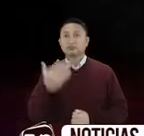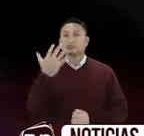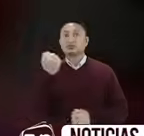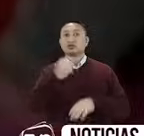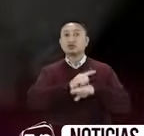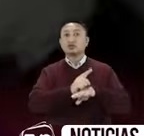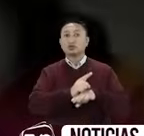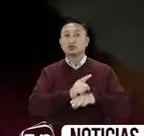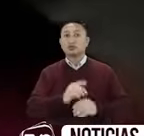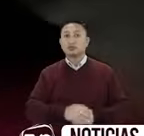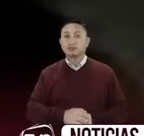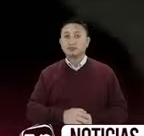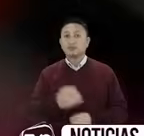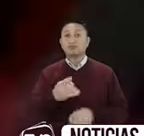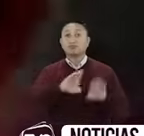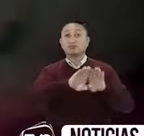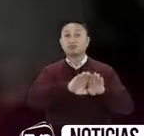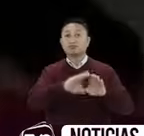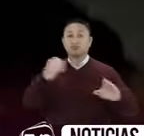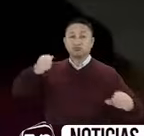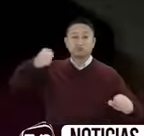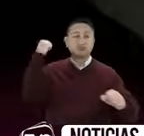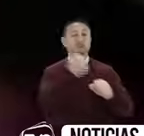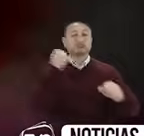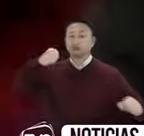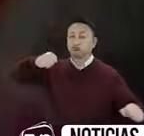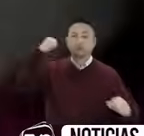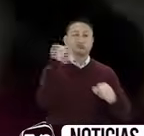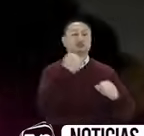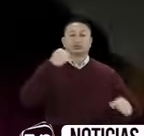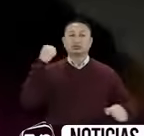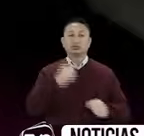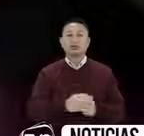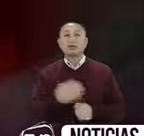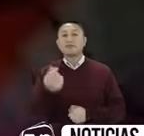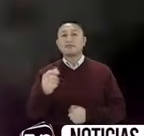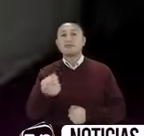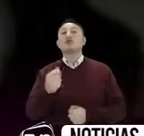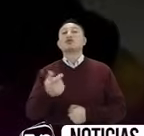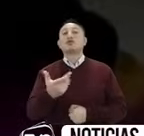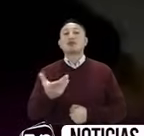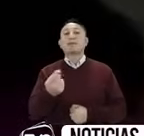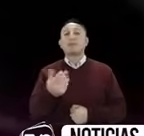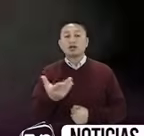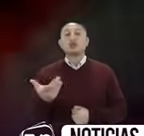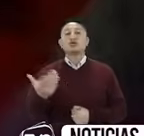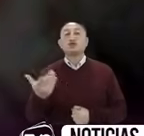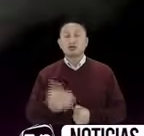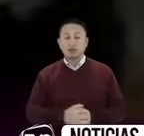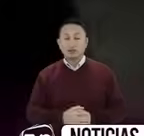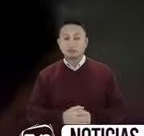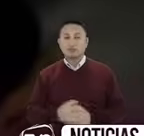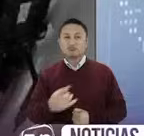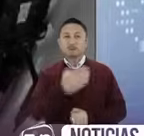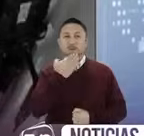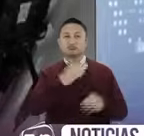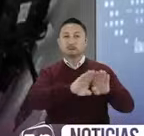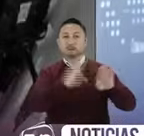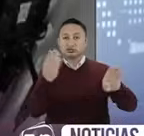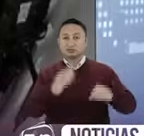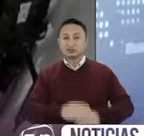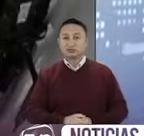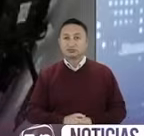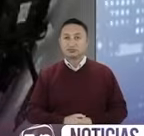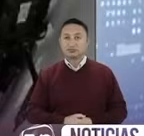puertas, esos manes metiéndole el golpe a mis compañeros para que digan dónde está la llave, dónde está la plata, que dónde, cómo se abre esa puerta.